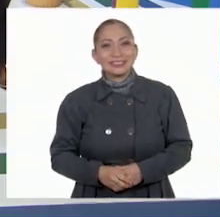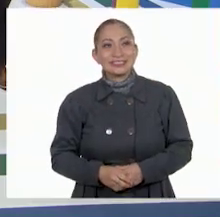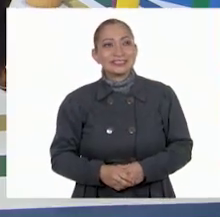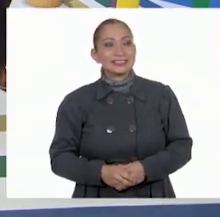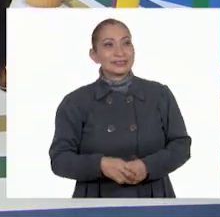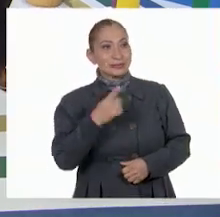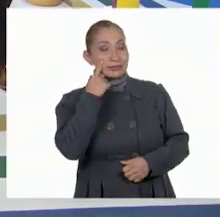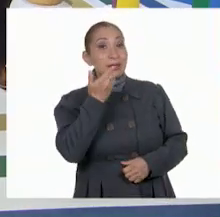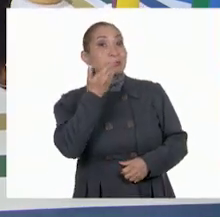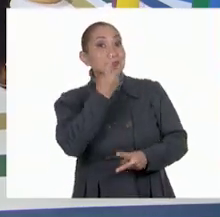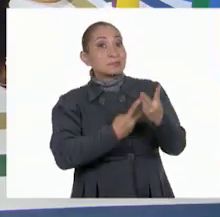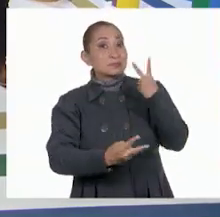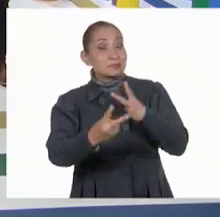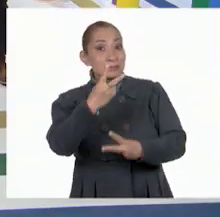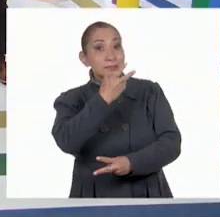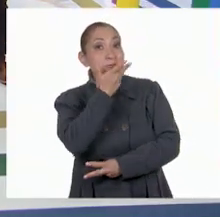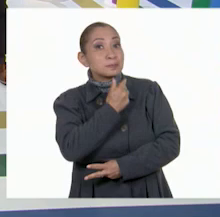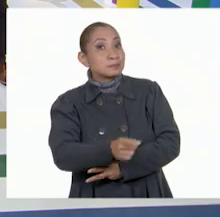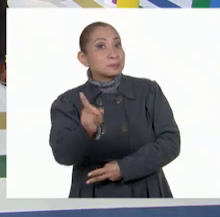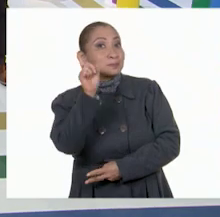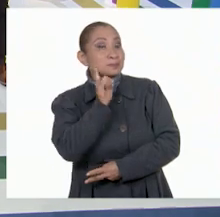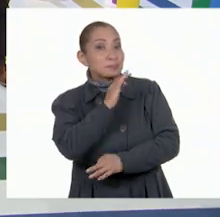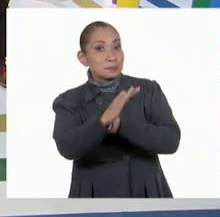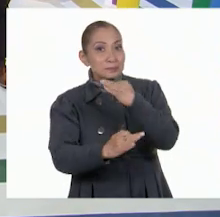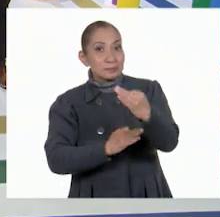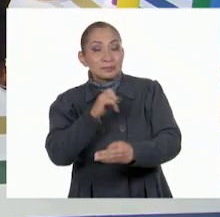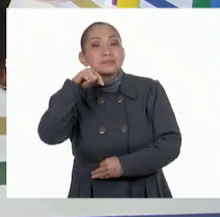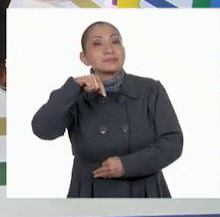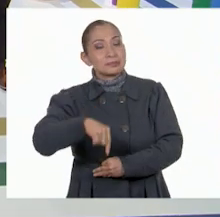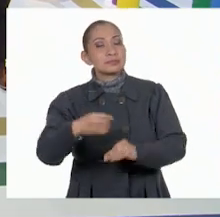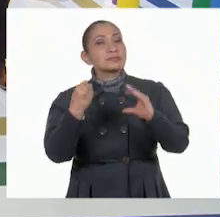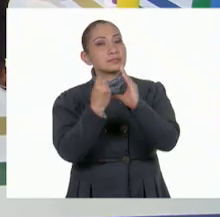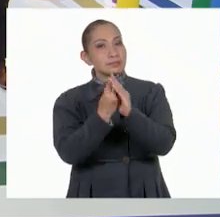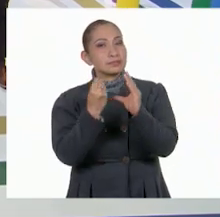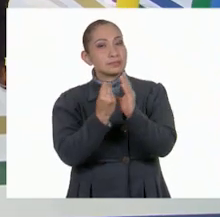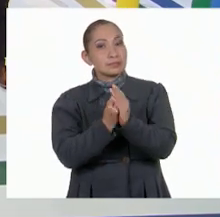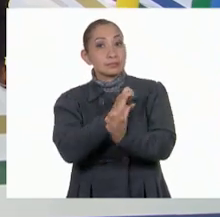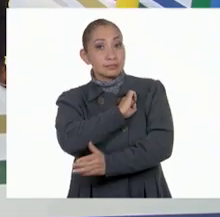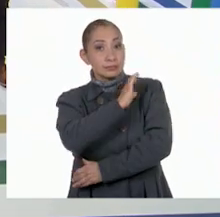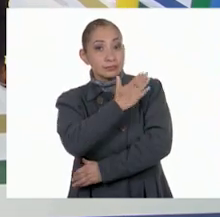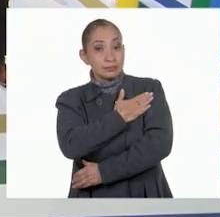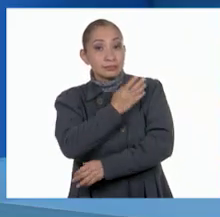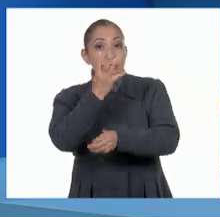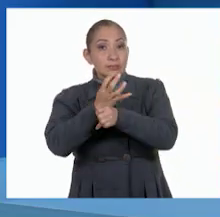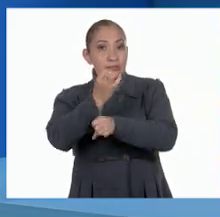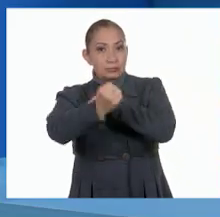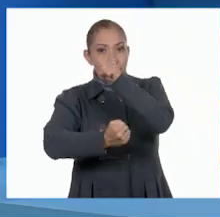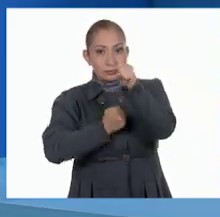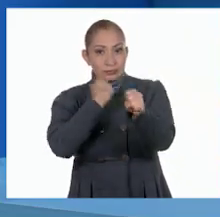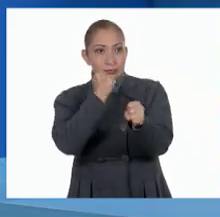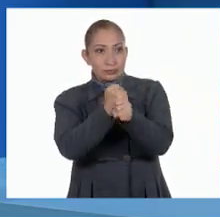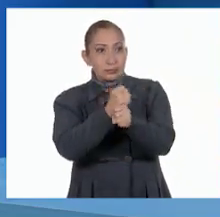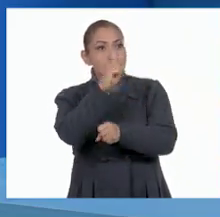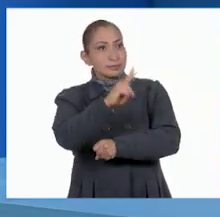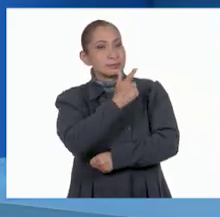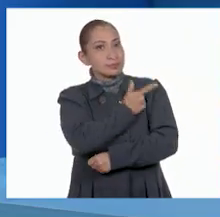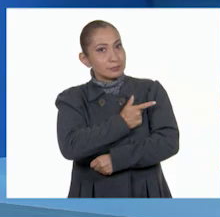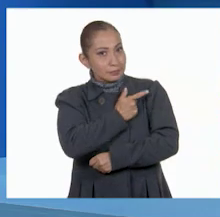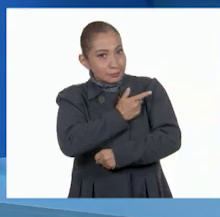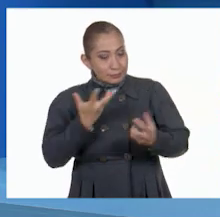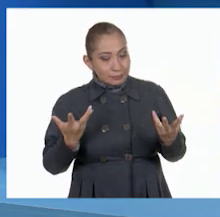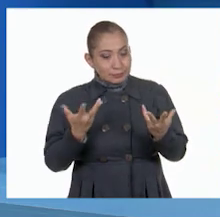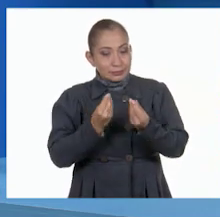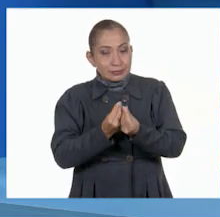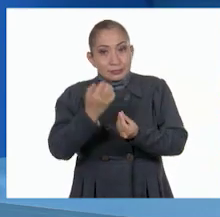Pues, bienvenidas y bienvenidos a esta sesión de español para cuarto grado. Es un gusto volver a